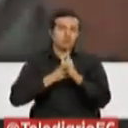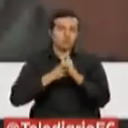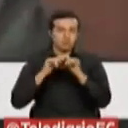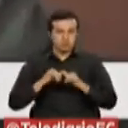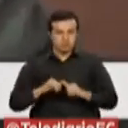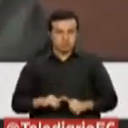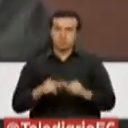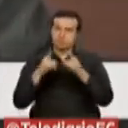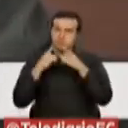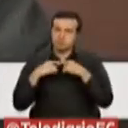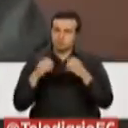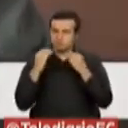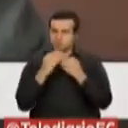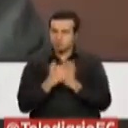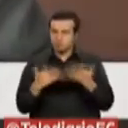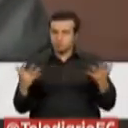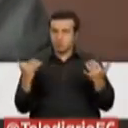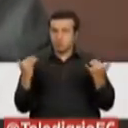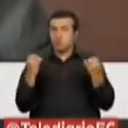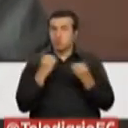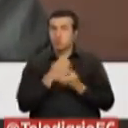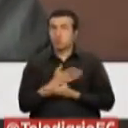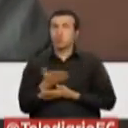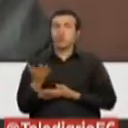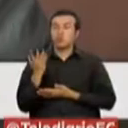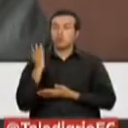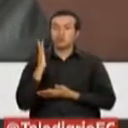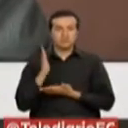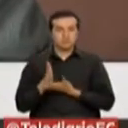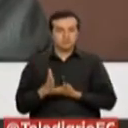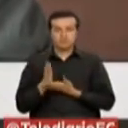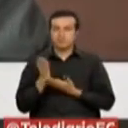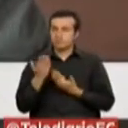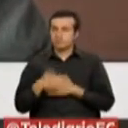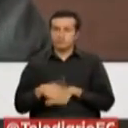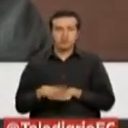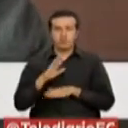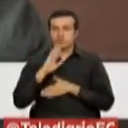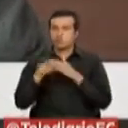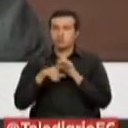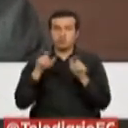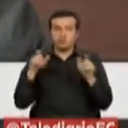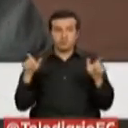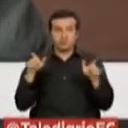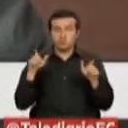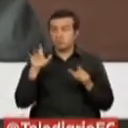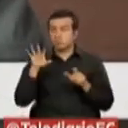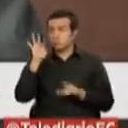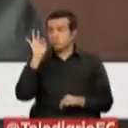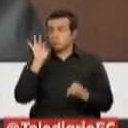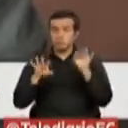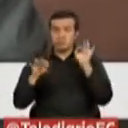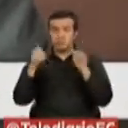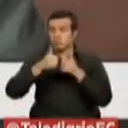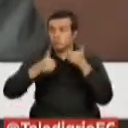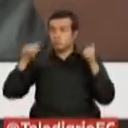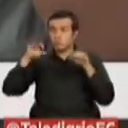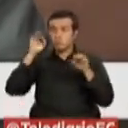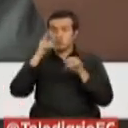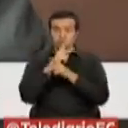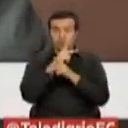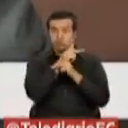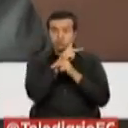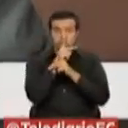De declarar en este momento terminadas las funciones de todos los que han sido designados por el